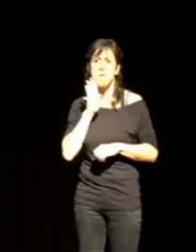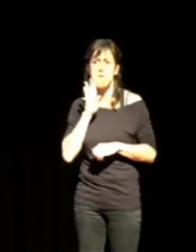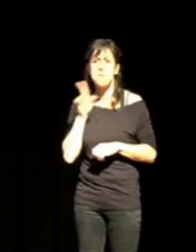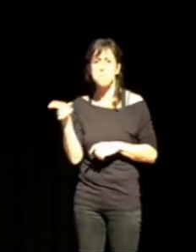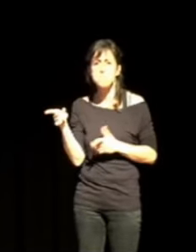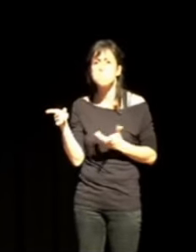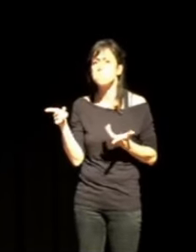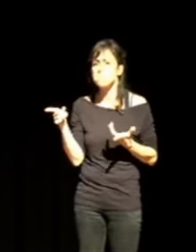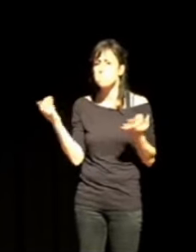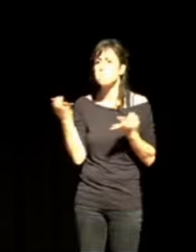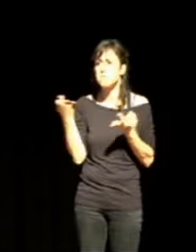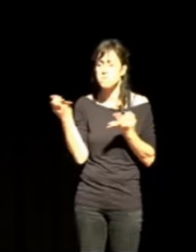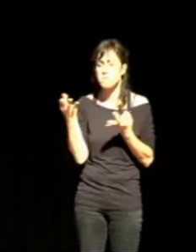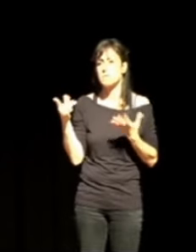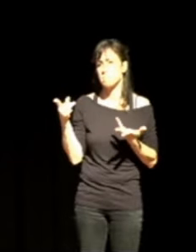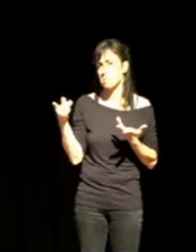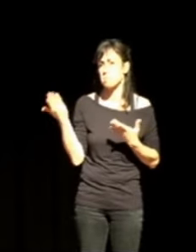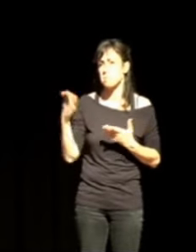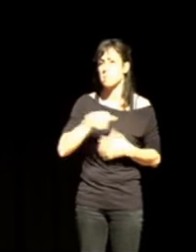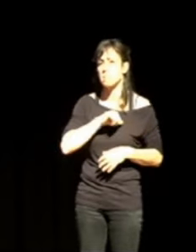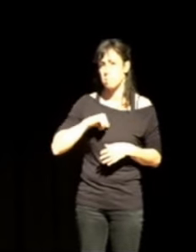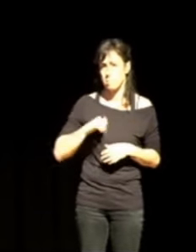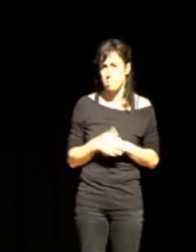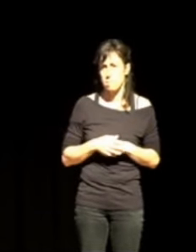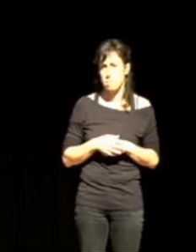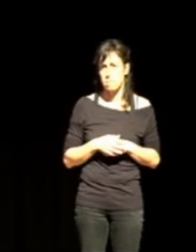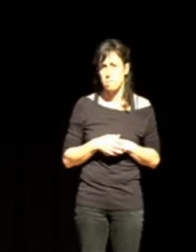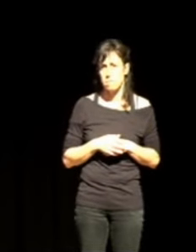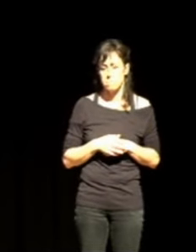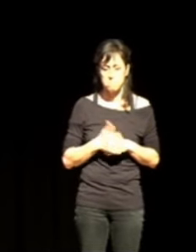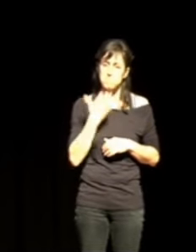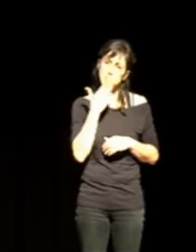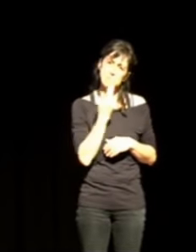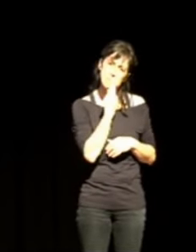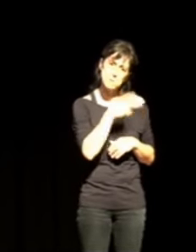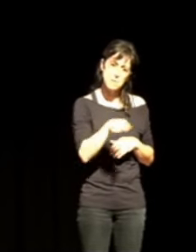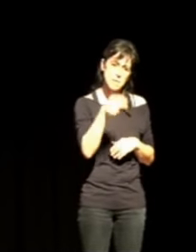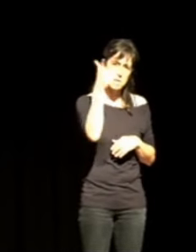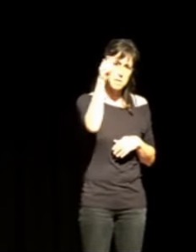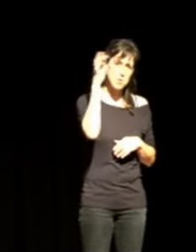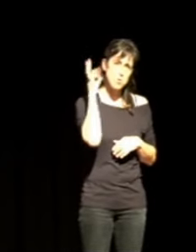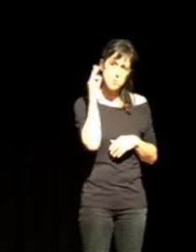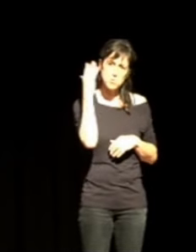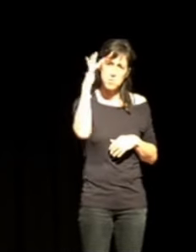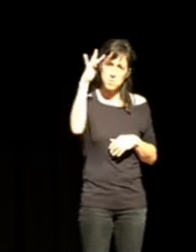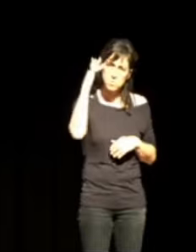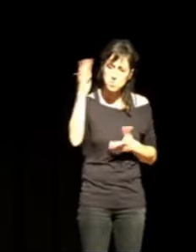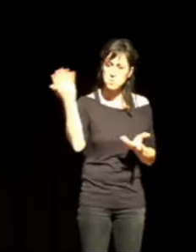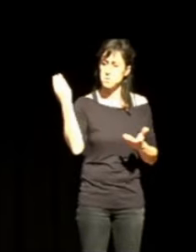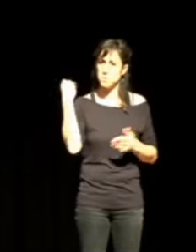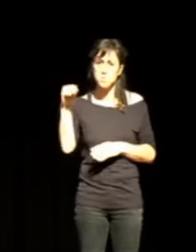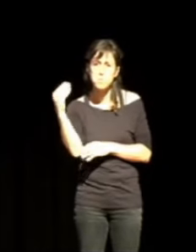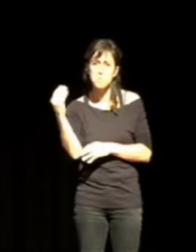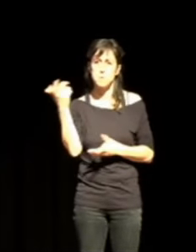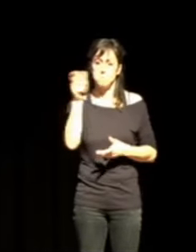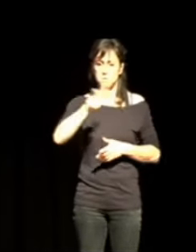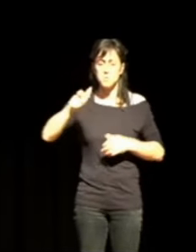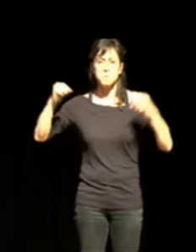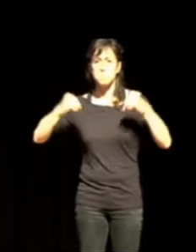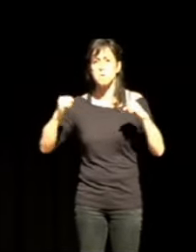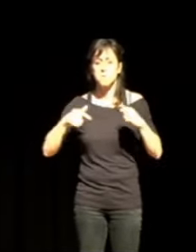Y me pregunto, ¿qué les pasa a los niños y niñas, a adolescentes, a jóvenes y a las personas